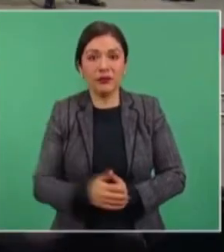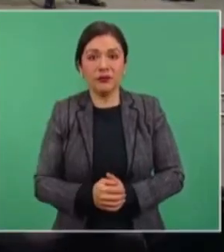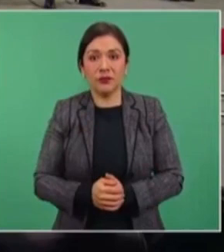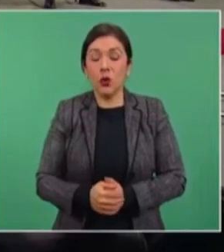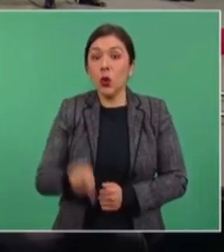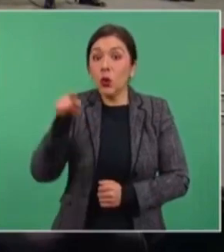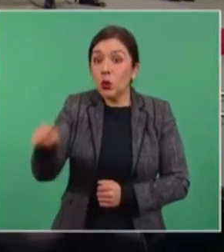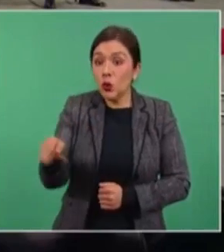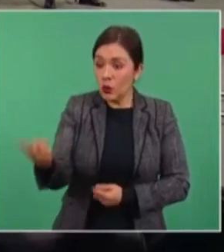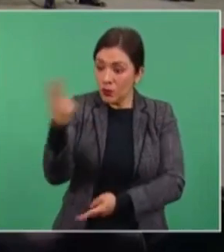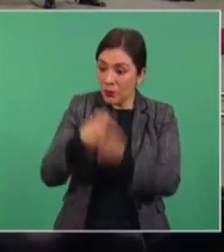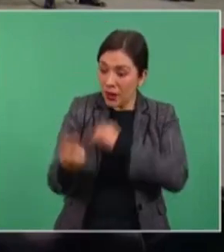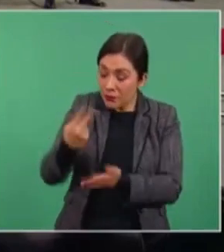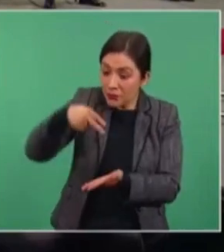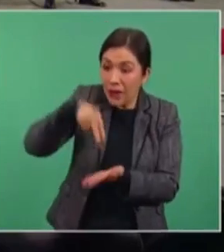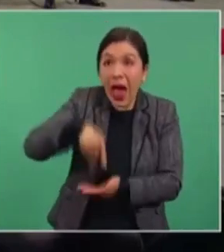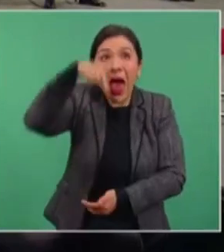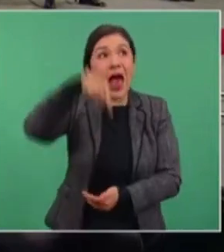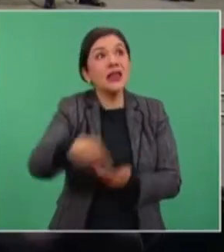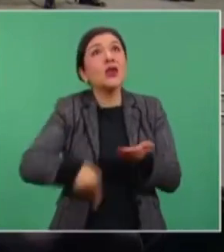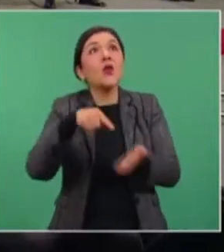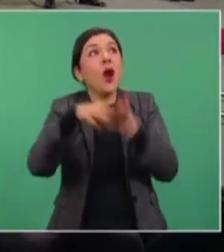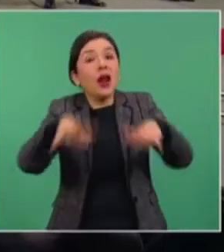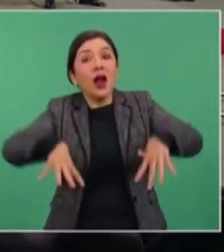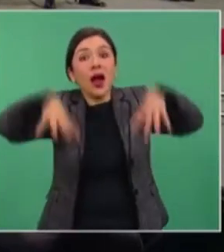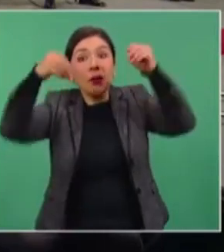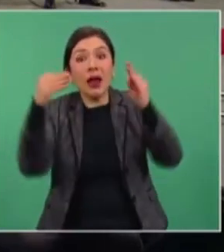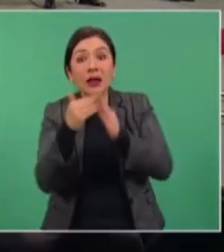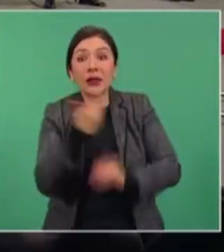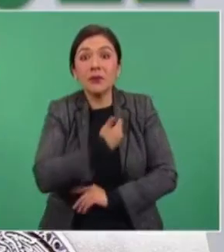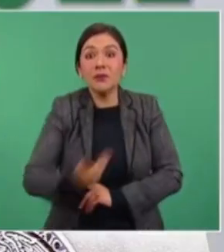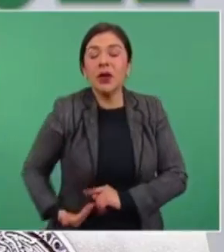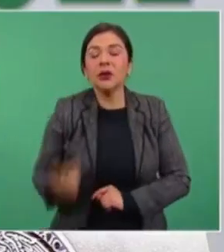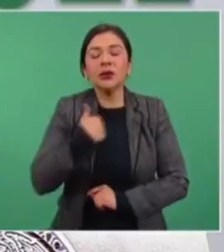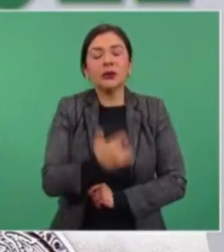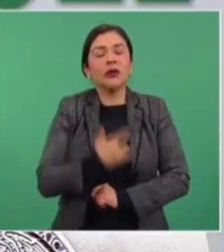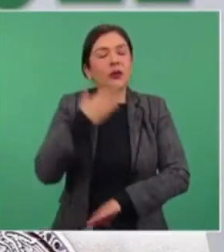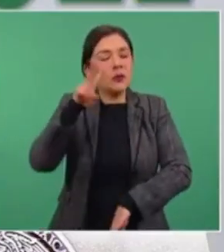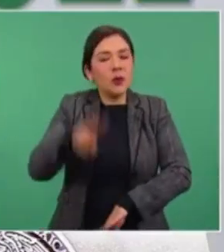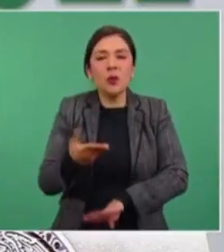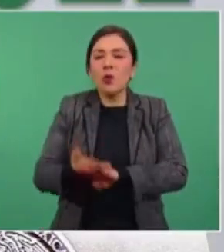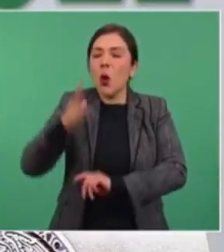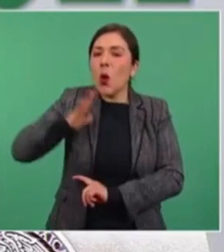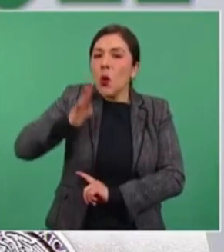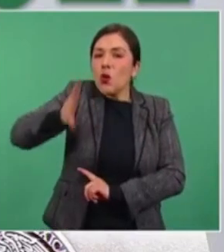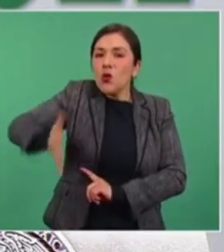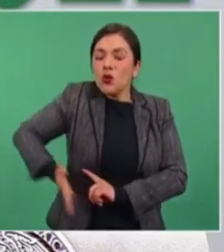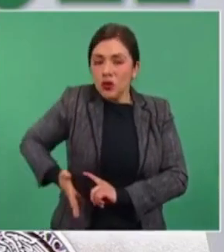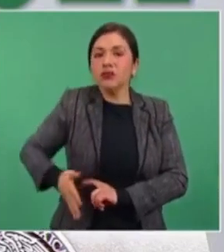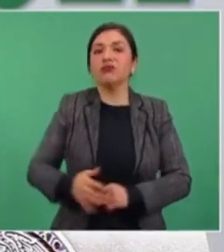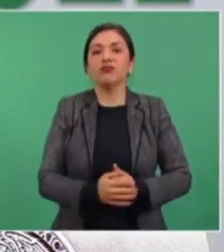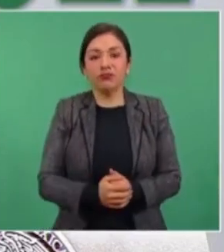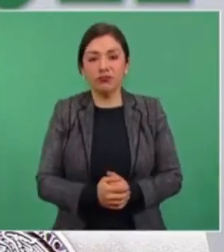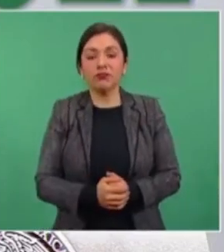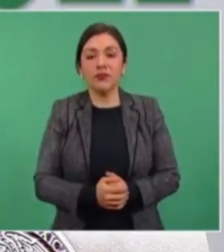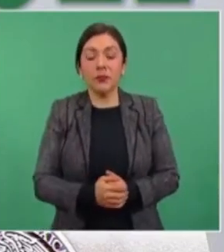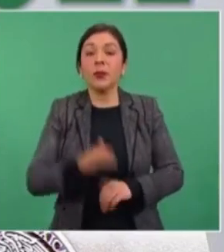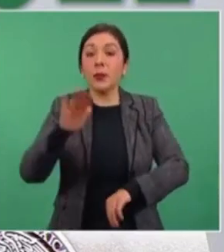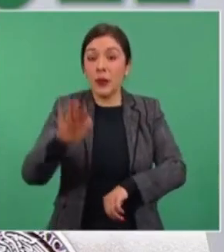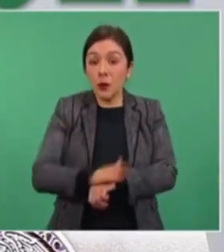el celebrar este acto en el Palacio Nacional nos enorgullece y nos compromete. Por